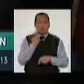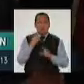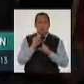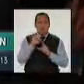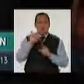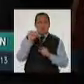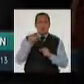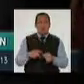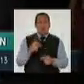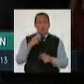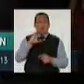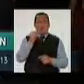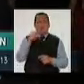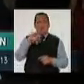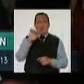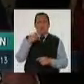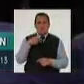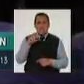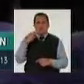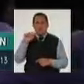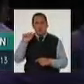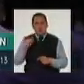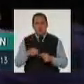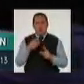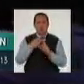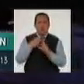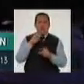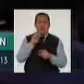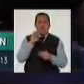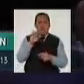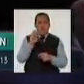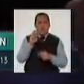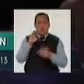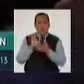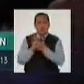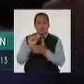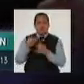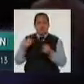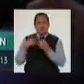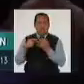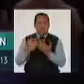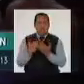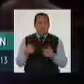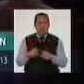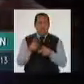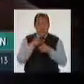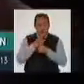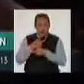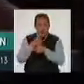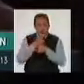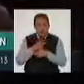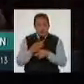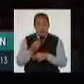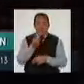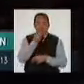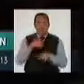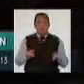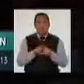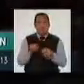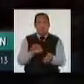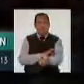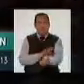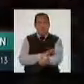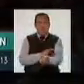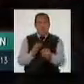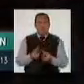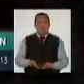también cañihua, tarwi, kiwicha. Sistemas alimentarios sostenibles para la seguridad alimentaria y la nutrición